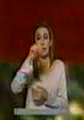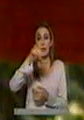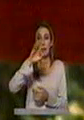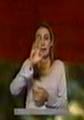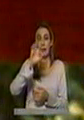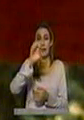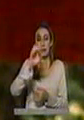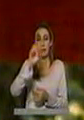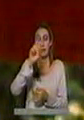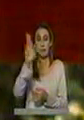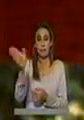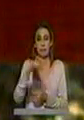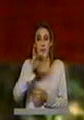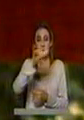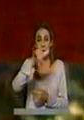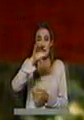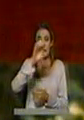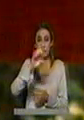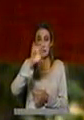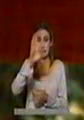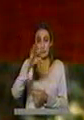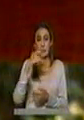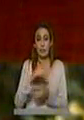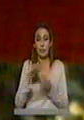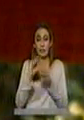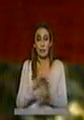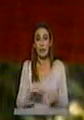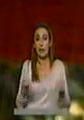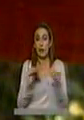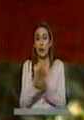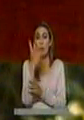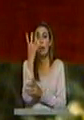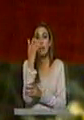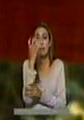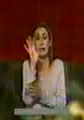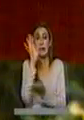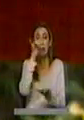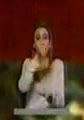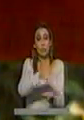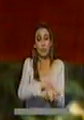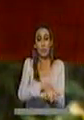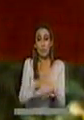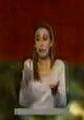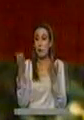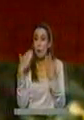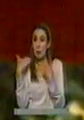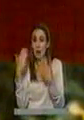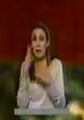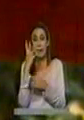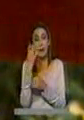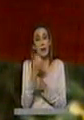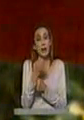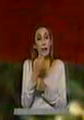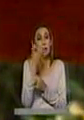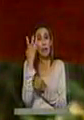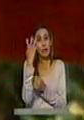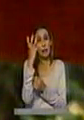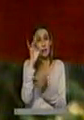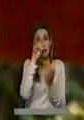aerolínea low cost de México, ajá, va a tener 14 vuelos a la semana a Guayaquil. Va a ser un